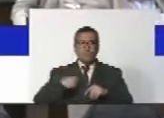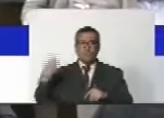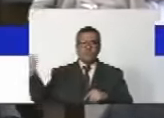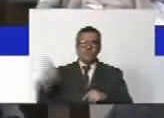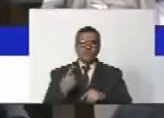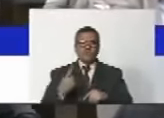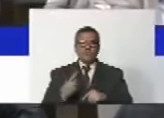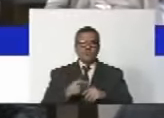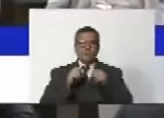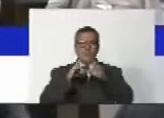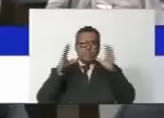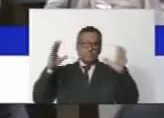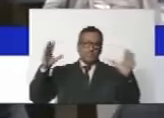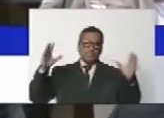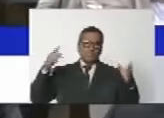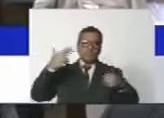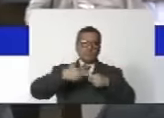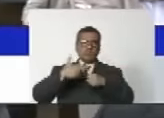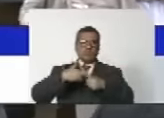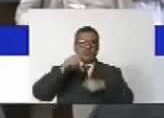un boom de inversiones petroleras.